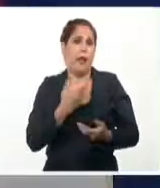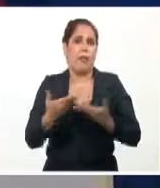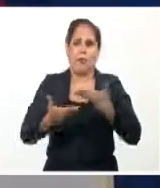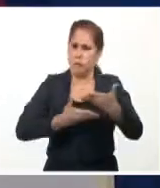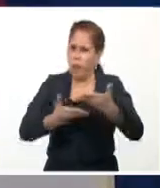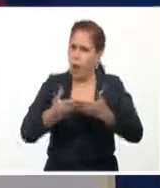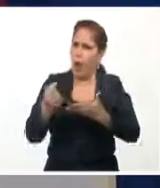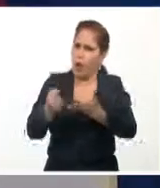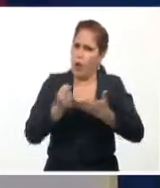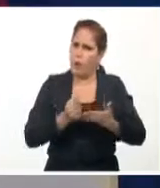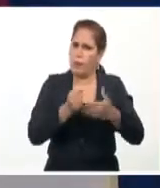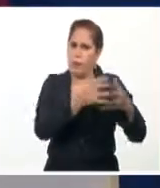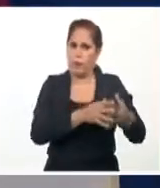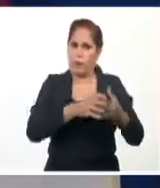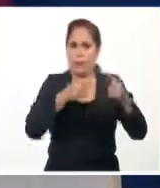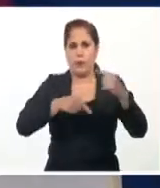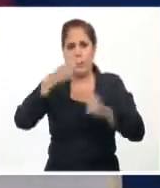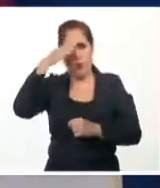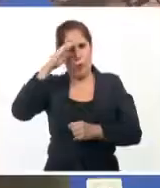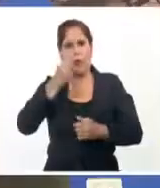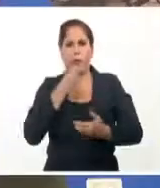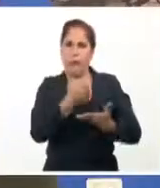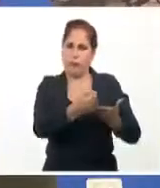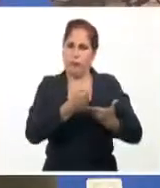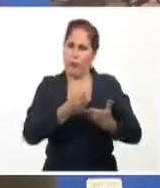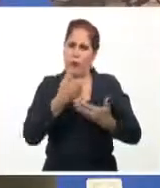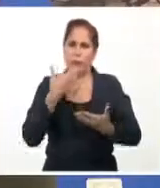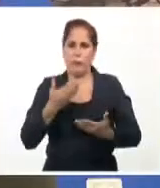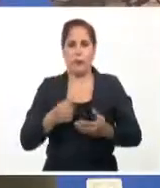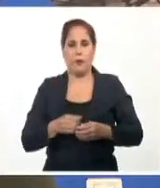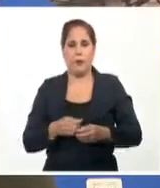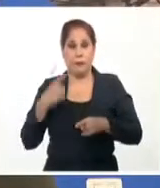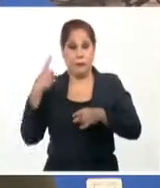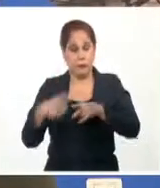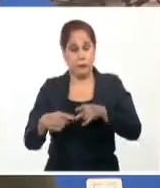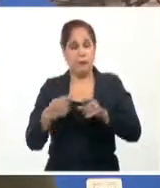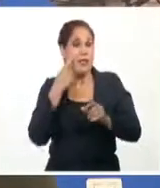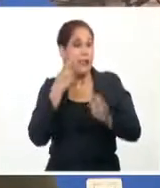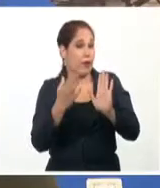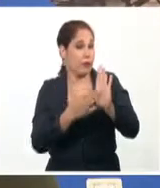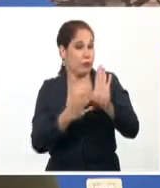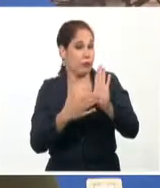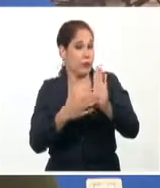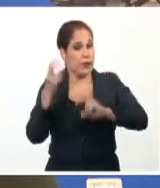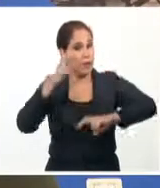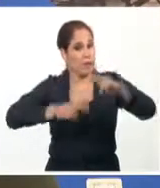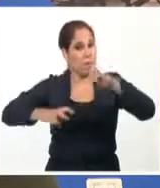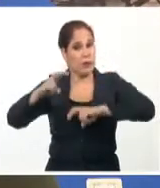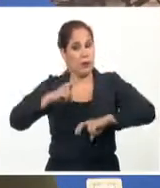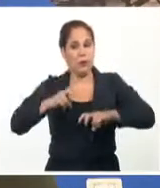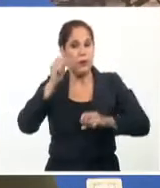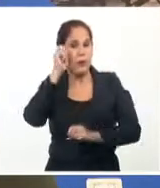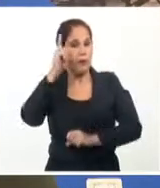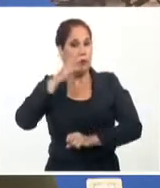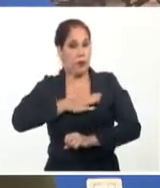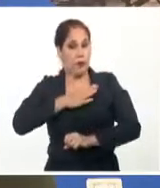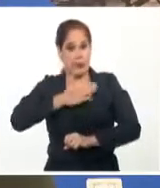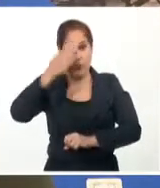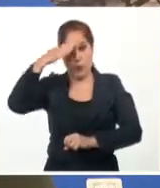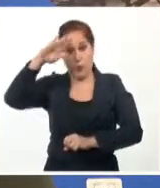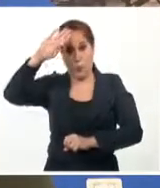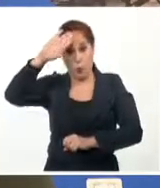cooperación entre Cuba y Estados Unidos como el camino. A partir de las evidencias aportadas por la investigación y por la experiencia en la isla de